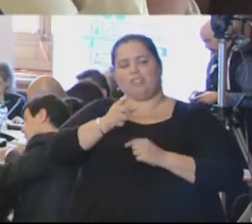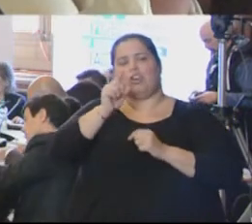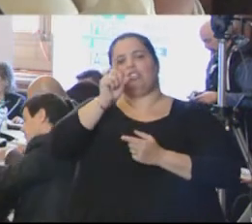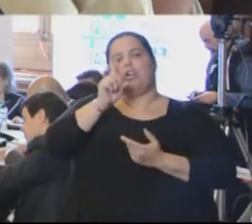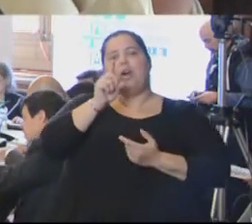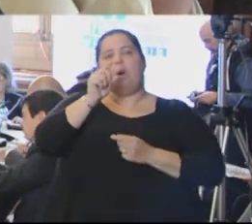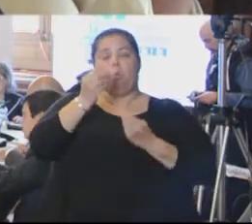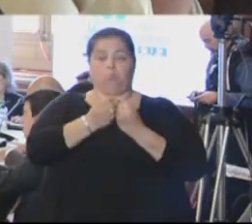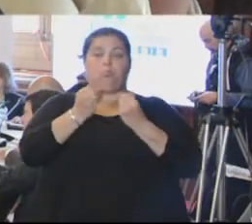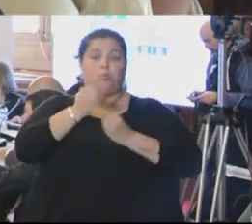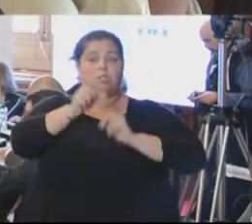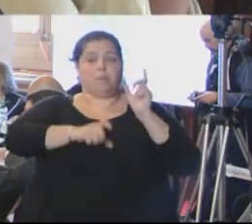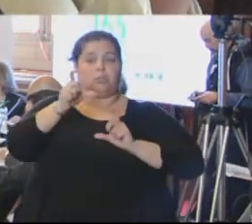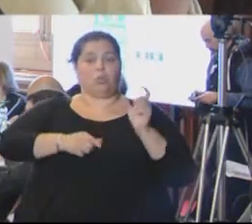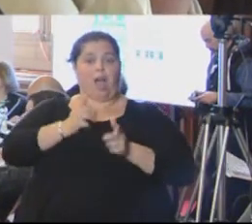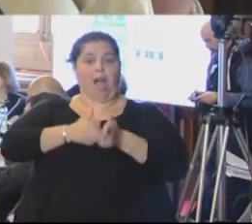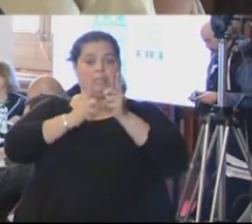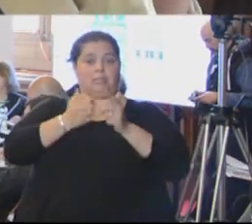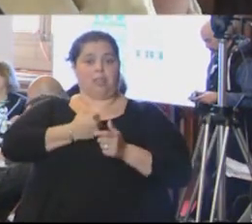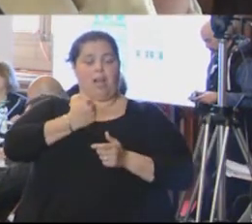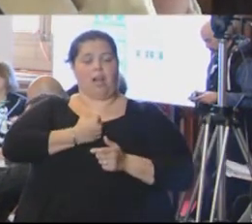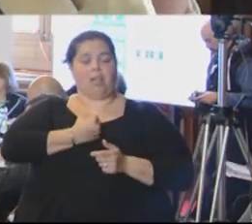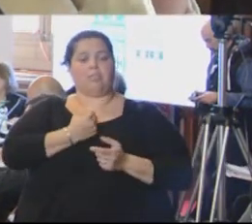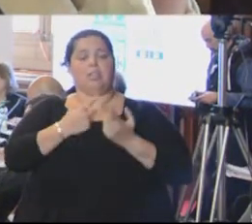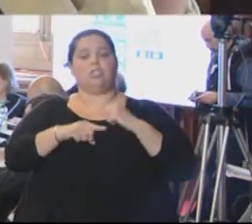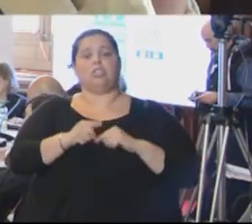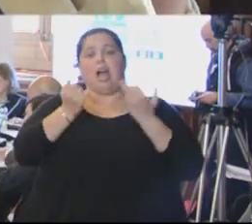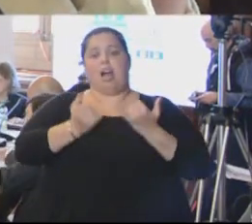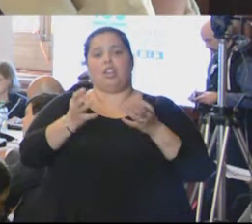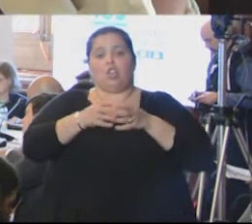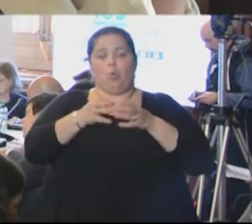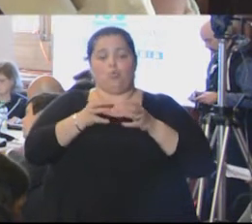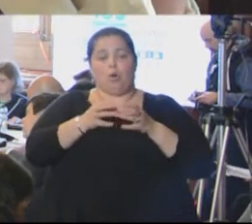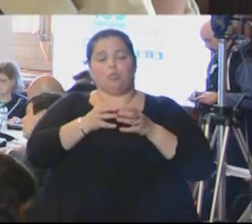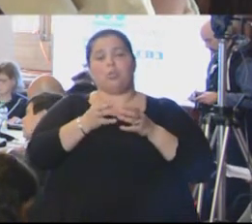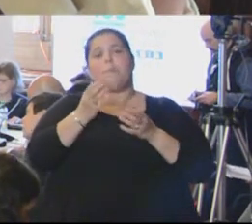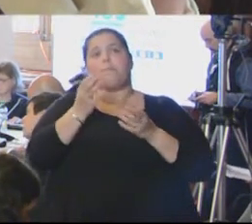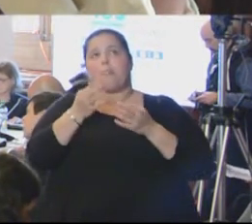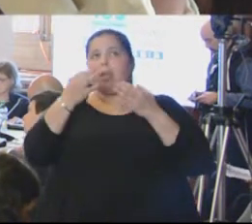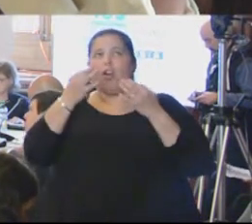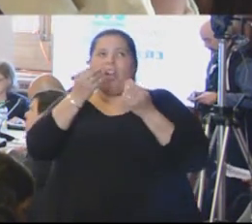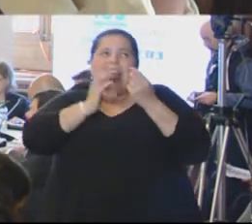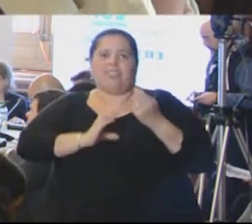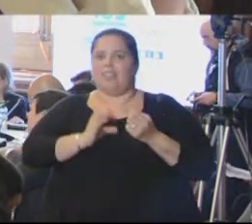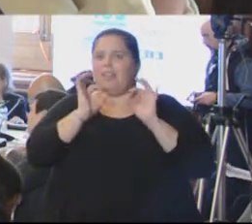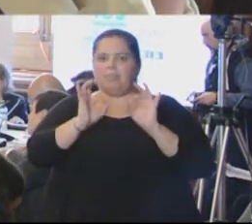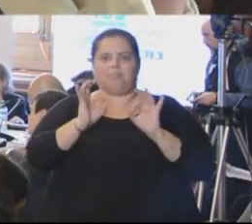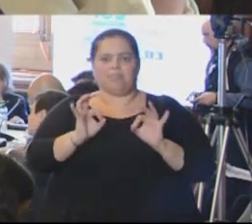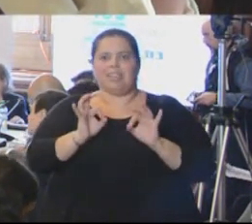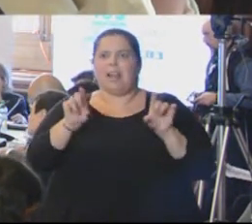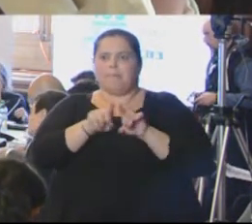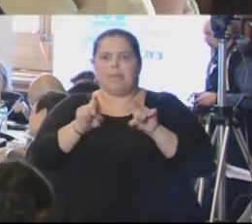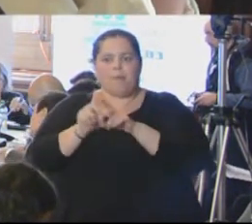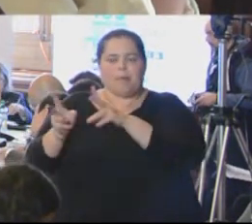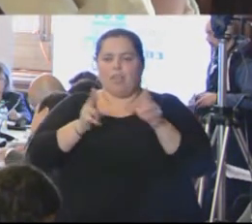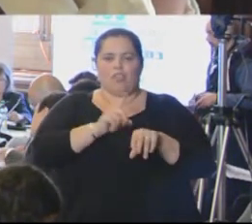víctimas pertenecientes a grupos con características similares, sucedidas en un mismo periodo y espacio geográfico, con